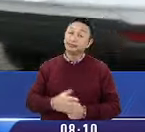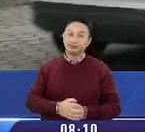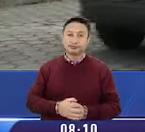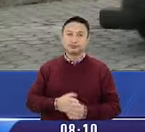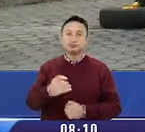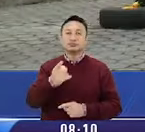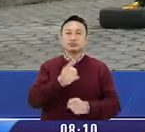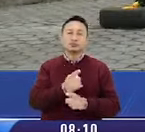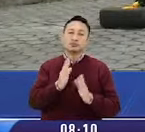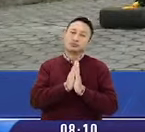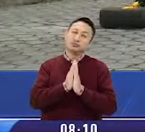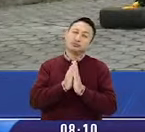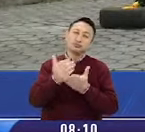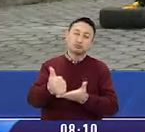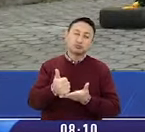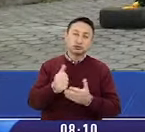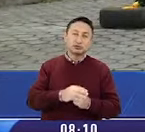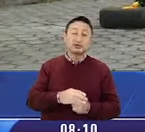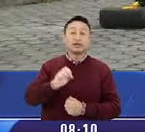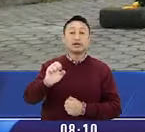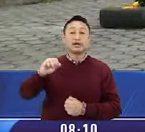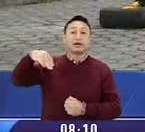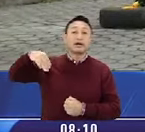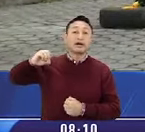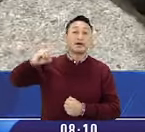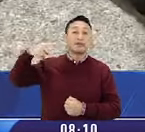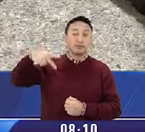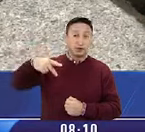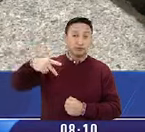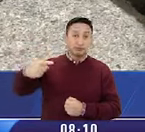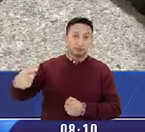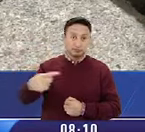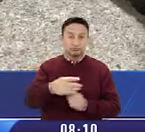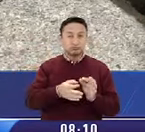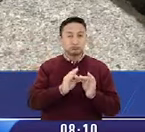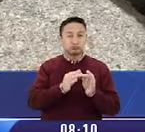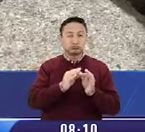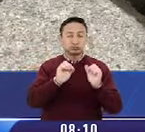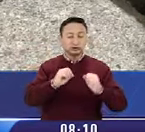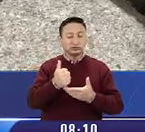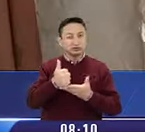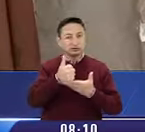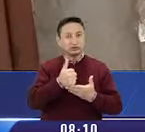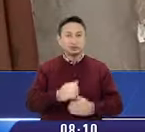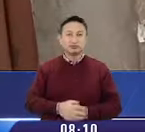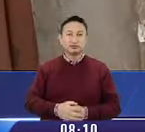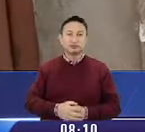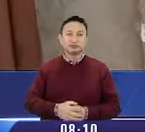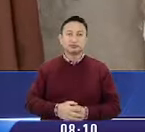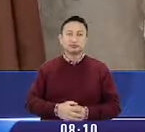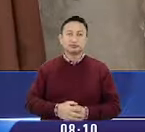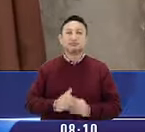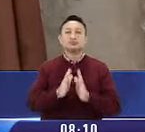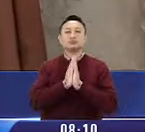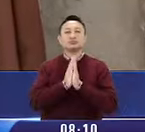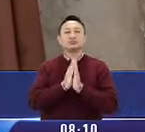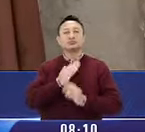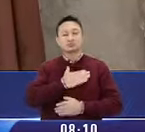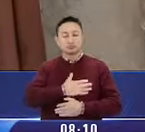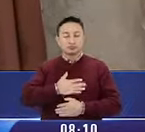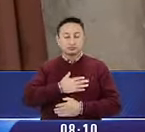ello y más, solicitan a la empresa metropolitana responsable la intervención inmediata. Pediríamos que